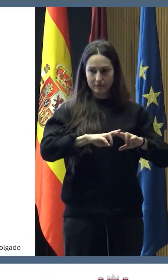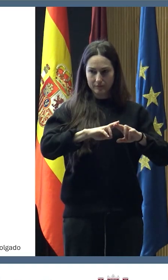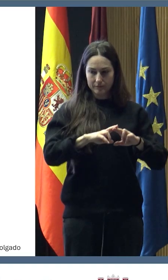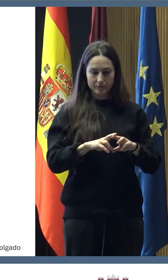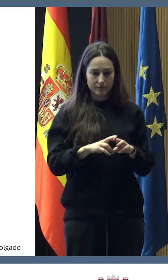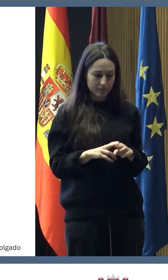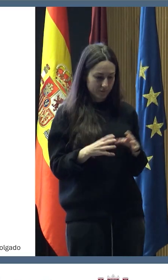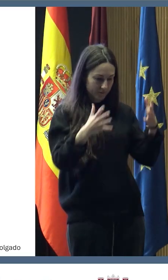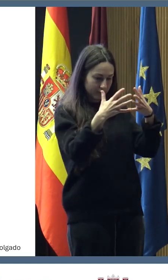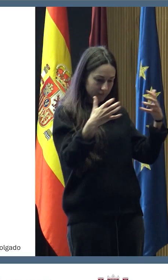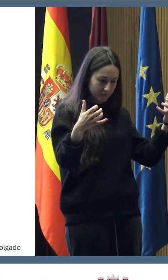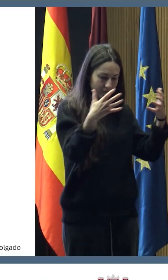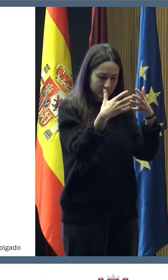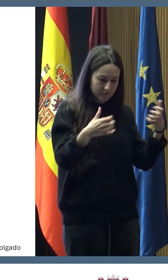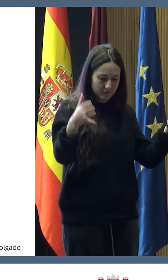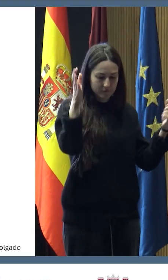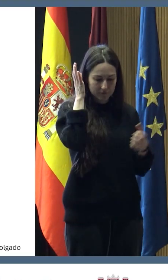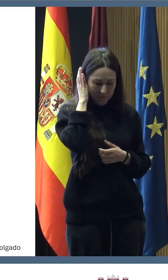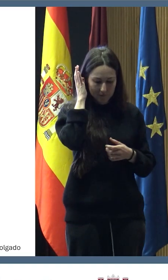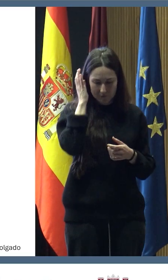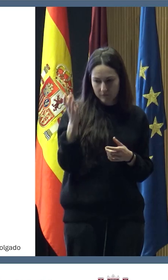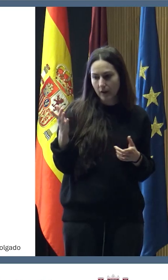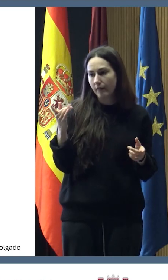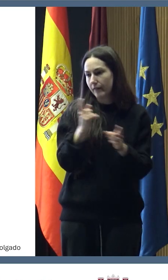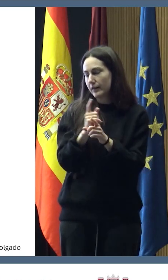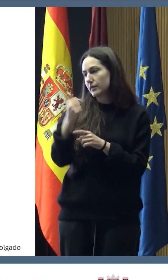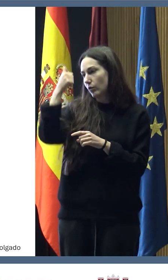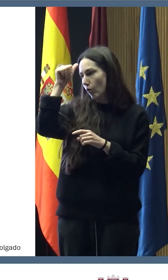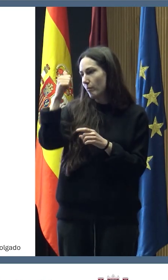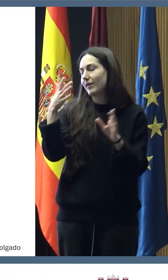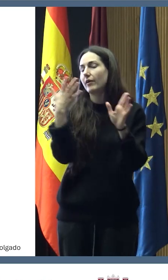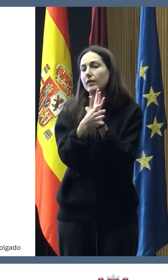la narrativa que tiene la mujer también frente al hombre, de explicar,